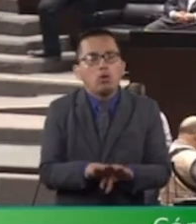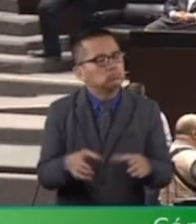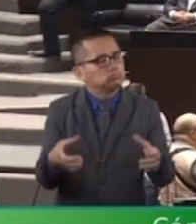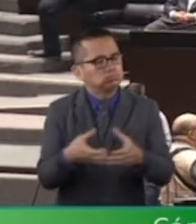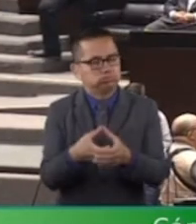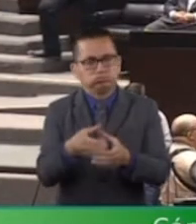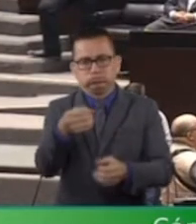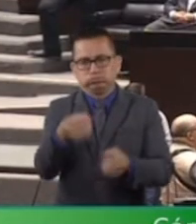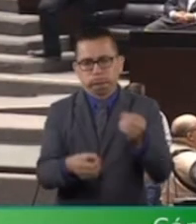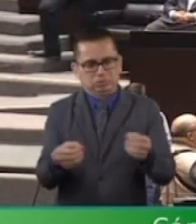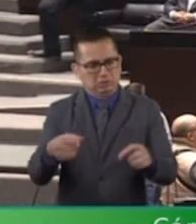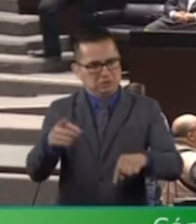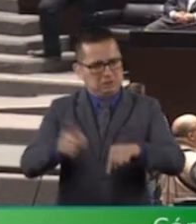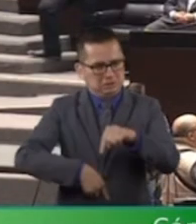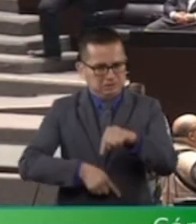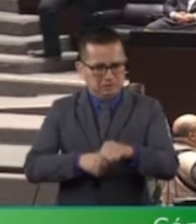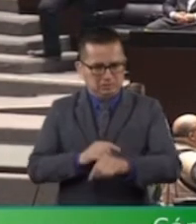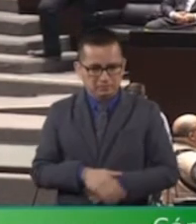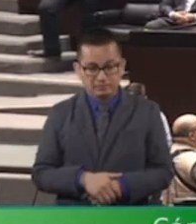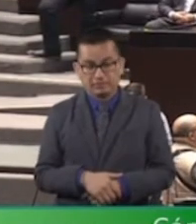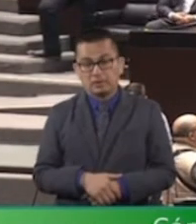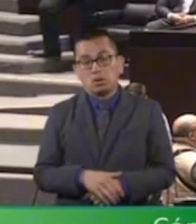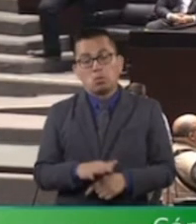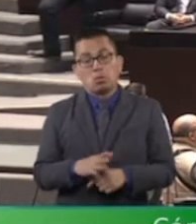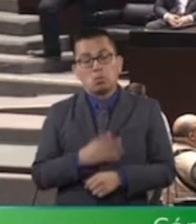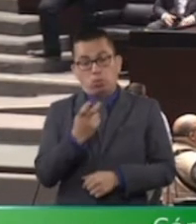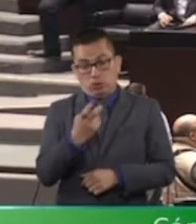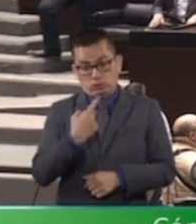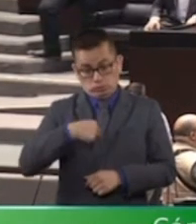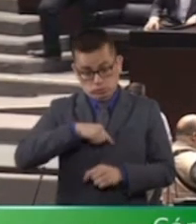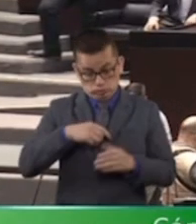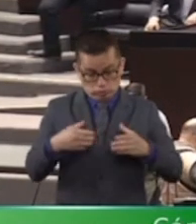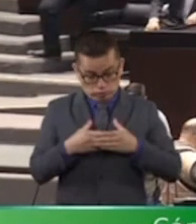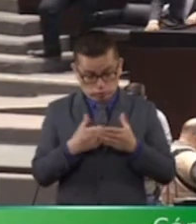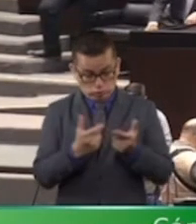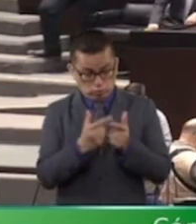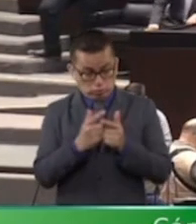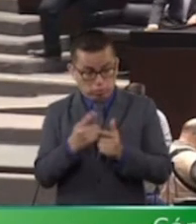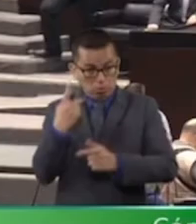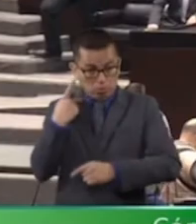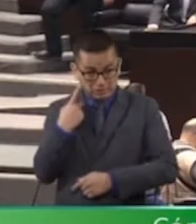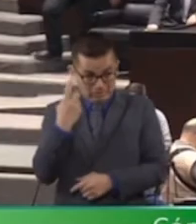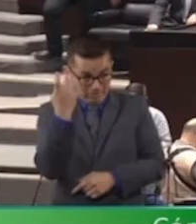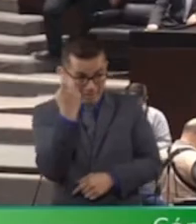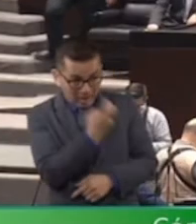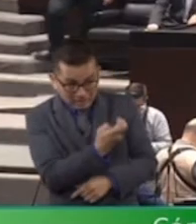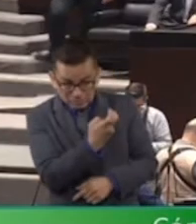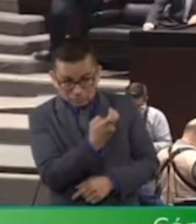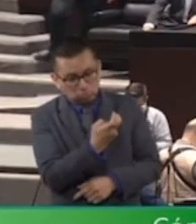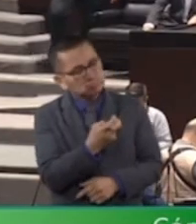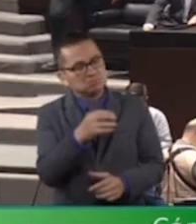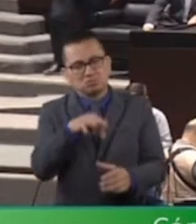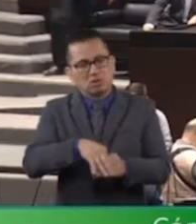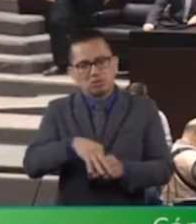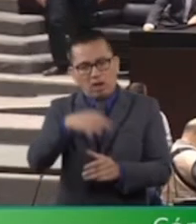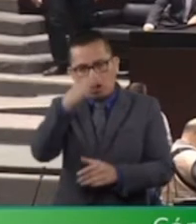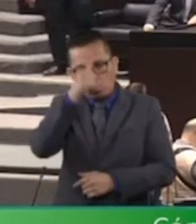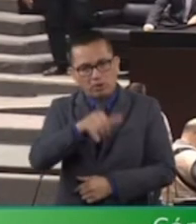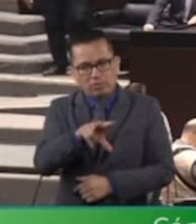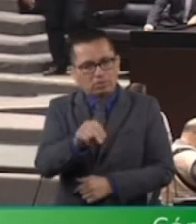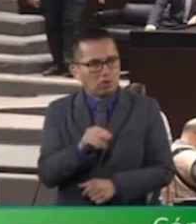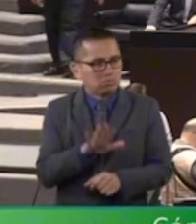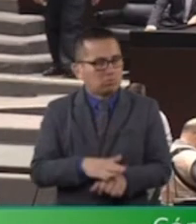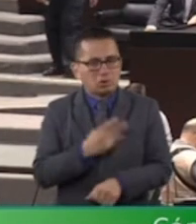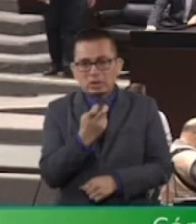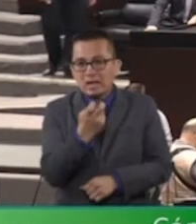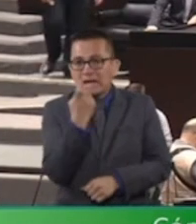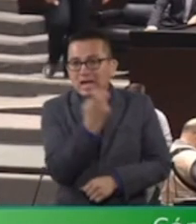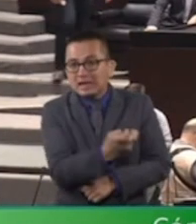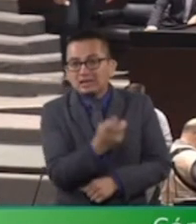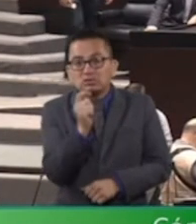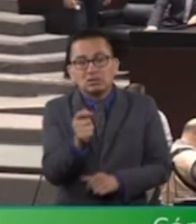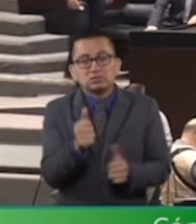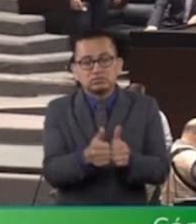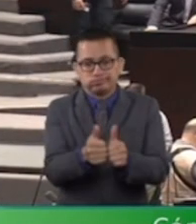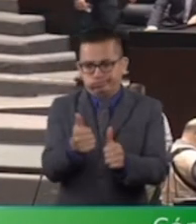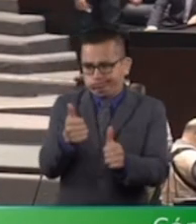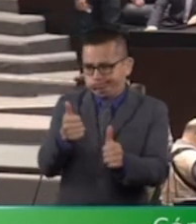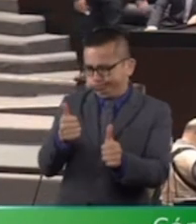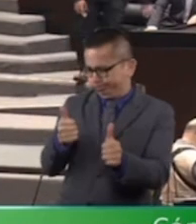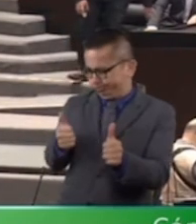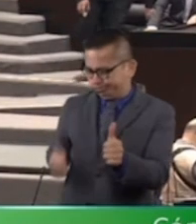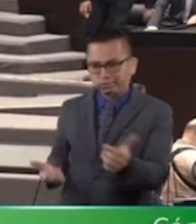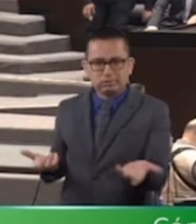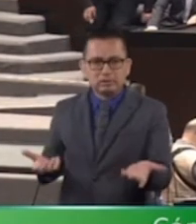Por eso en esta bancada votaremos en contra del retroceso histórico en materia de derechos humanos. No vamos a permitir